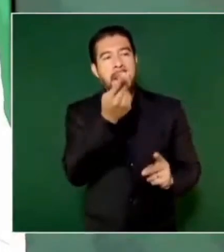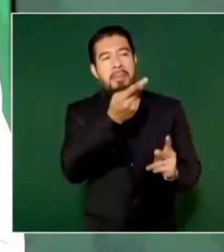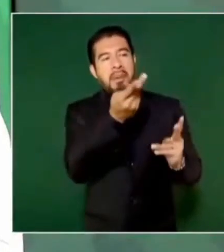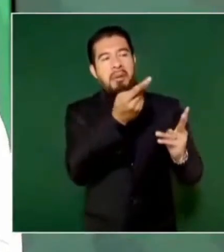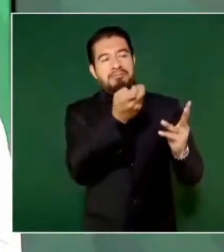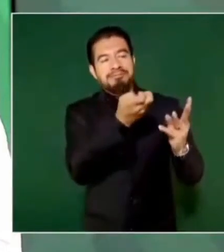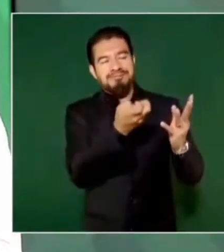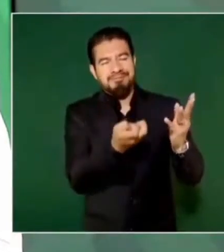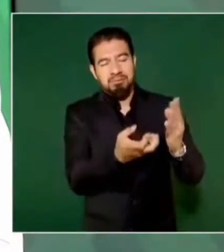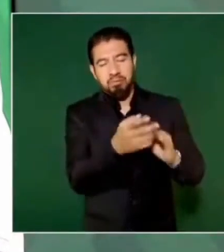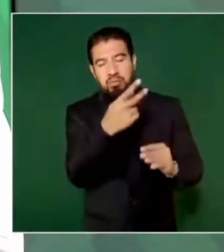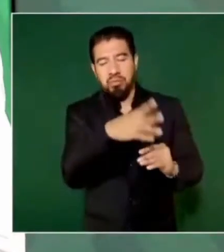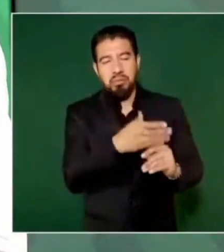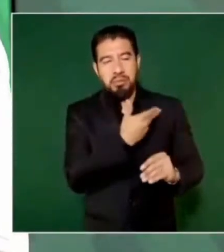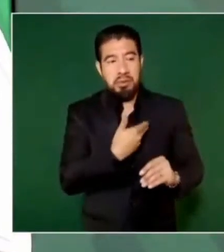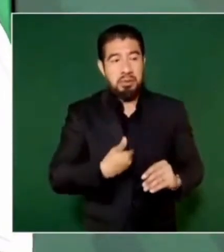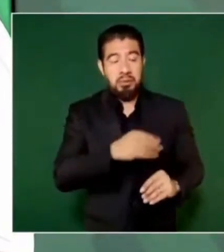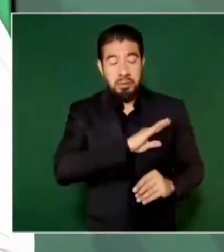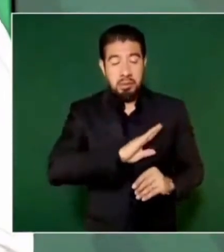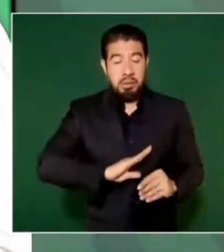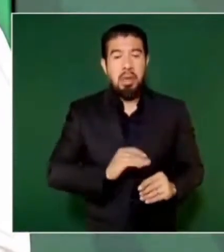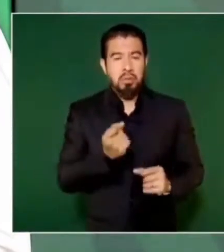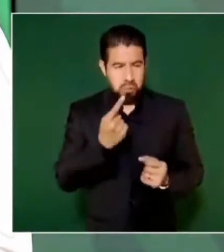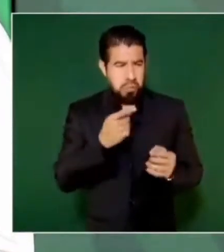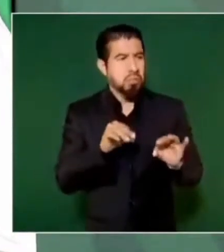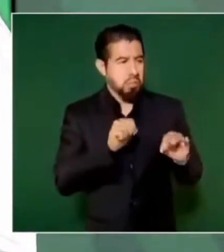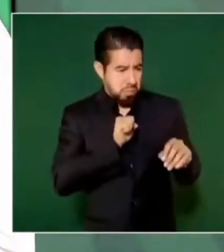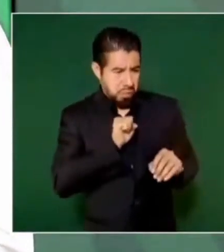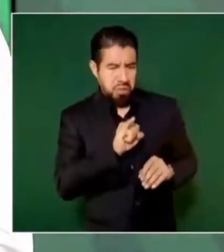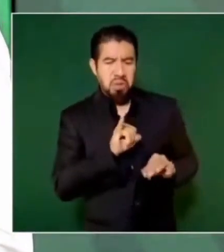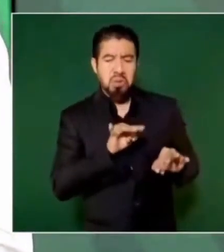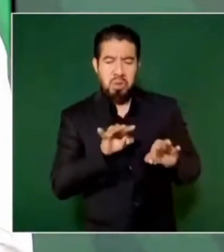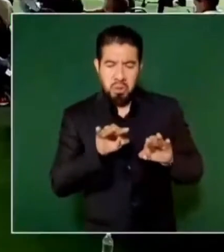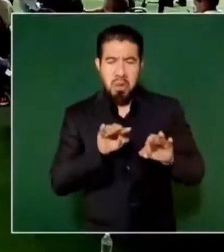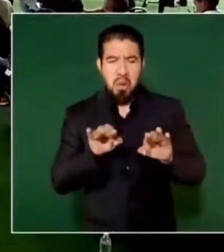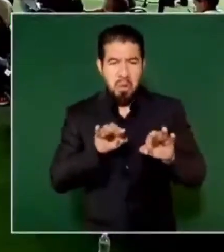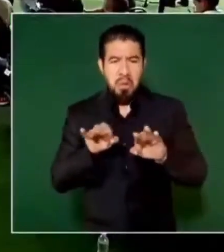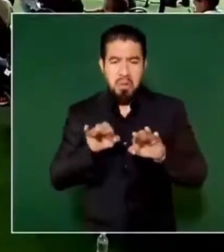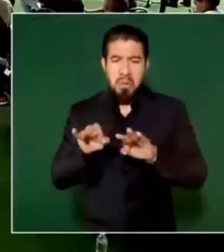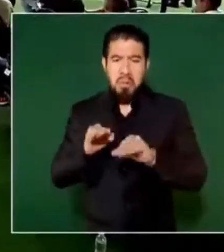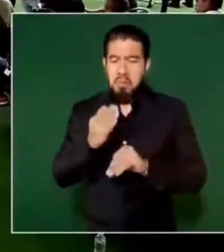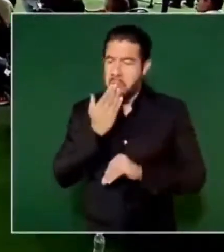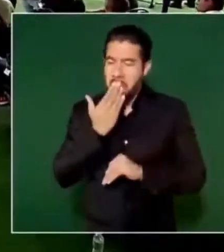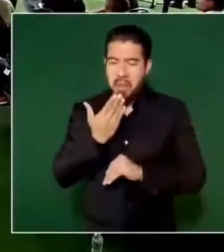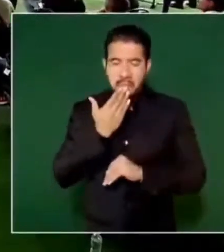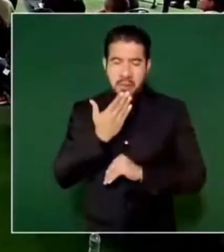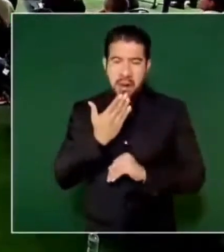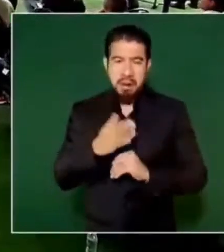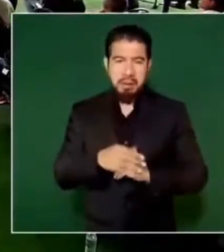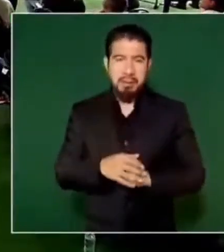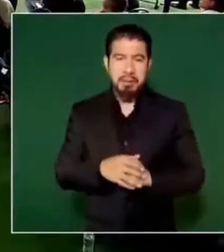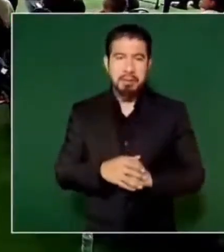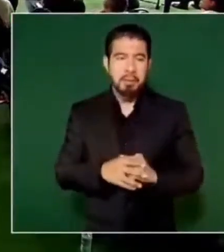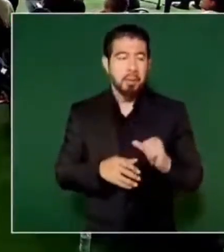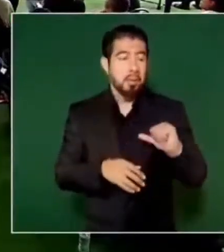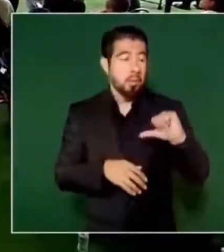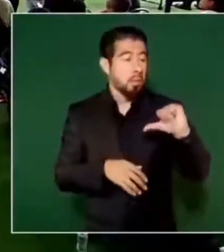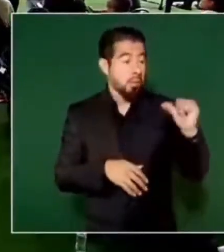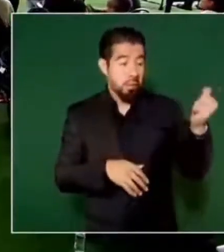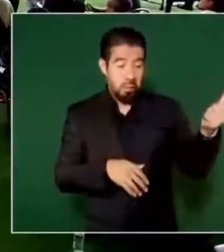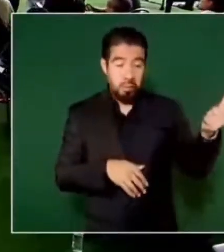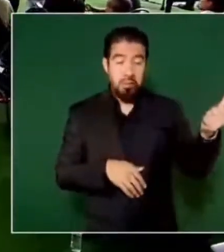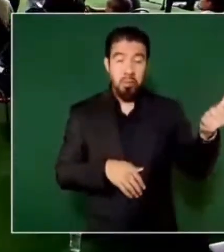Muchos hacen su labor, están trabajando muy bien, otros